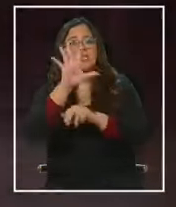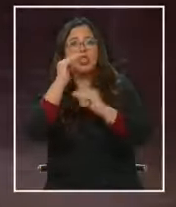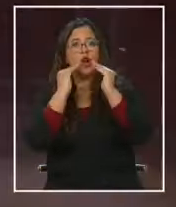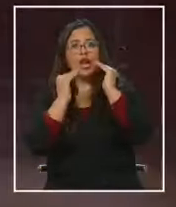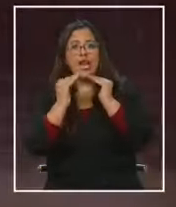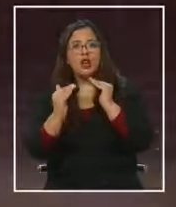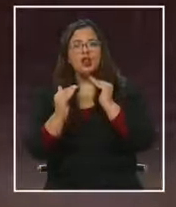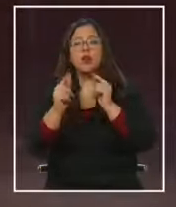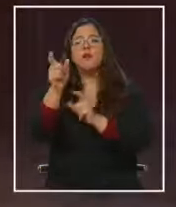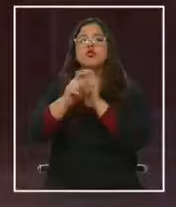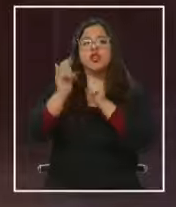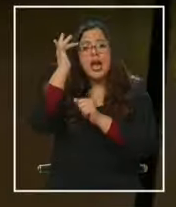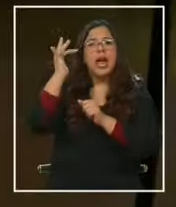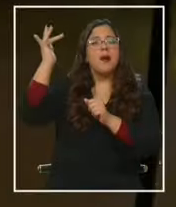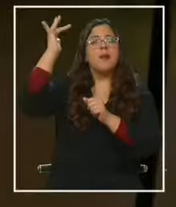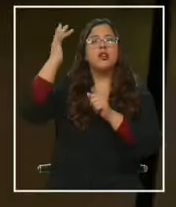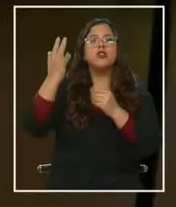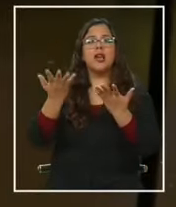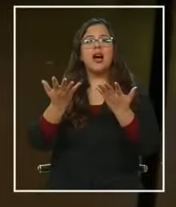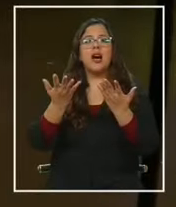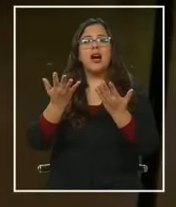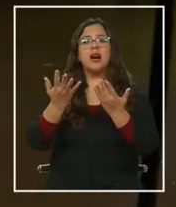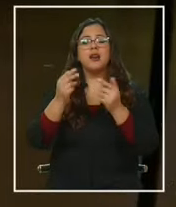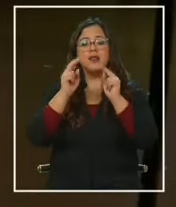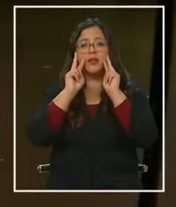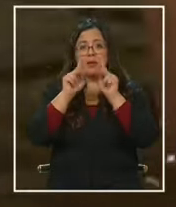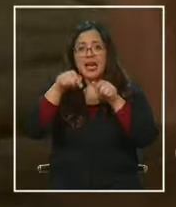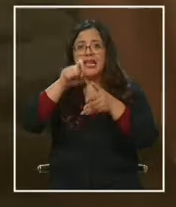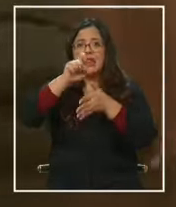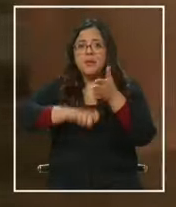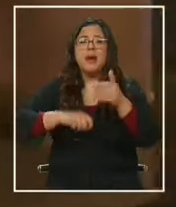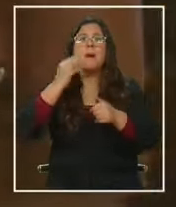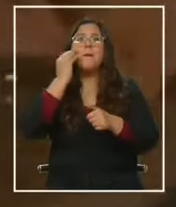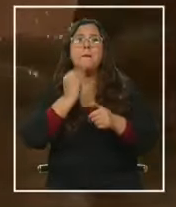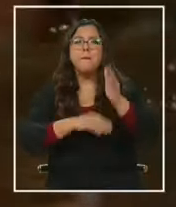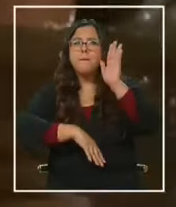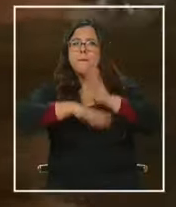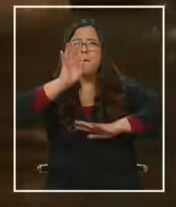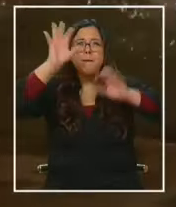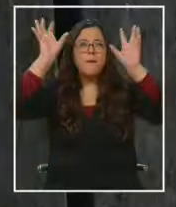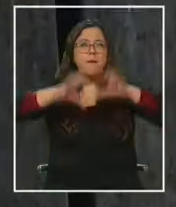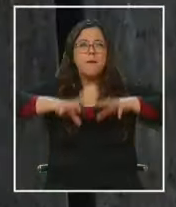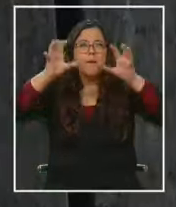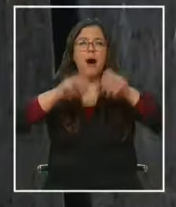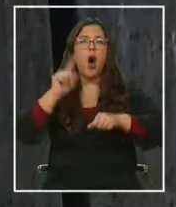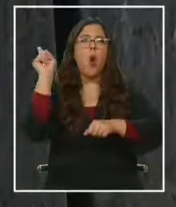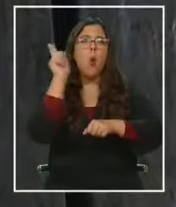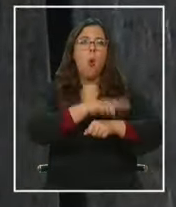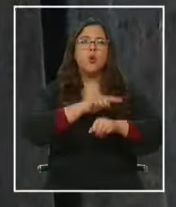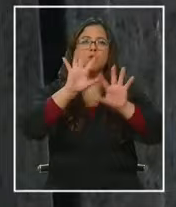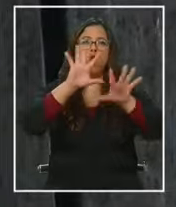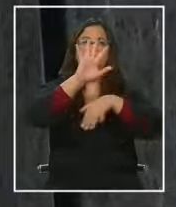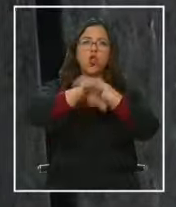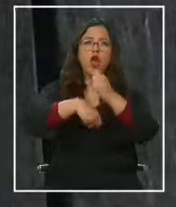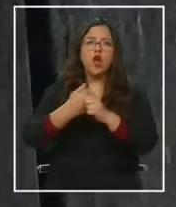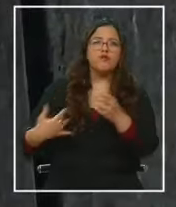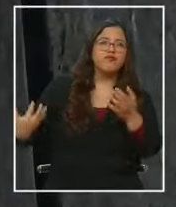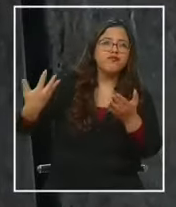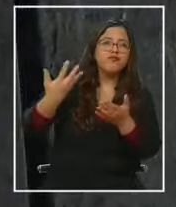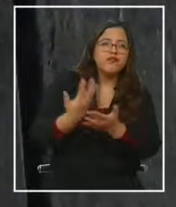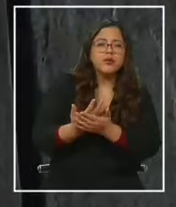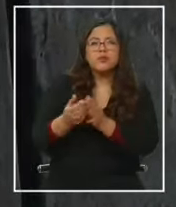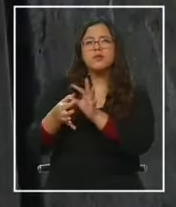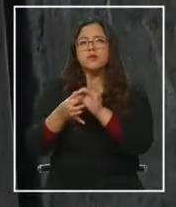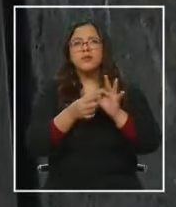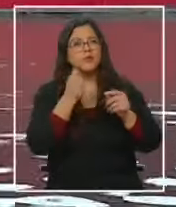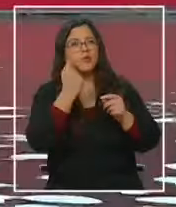5 niños. Los expertos ya califican a este mes como el mayo más lluvioso de los últimos 10 años. ¿Pero a qué se